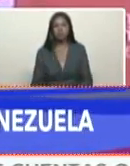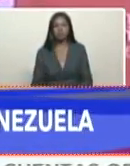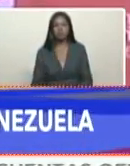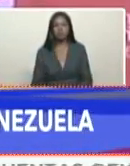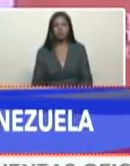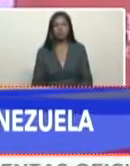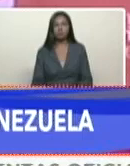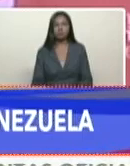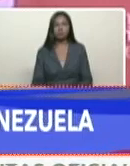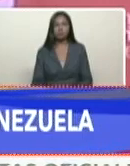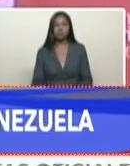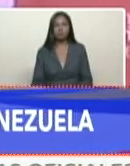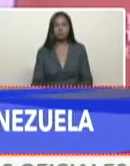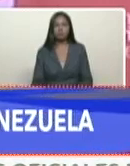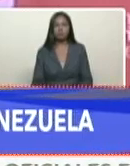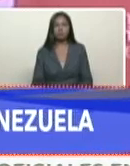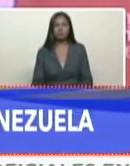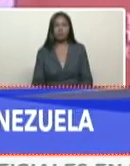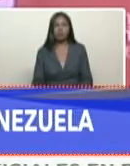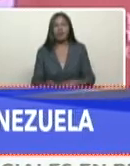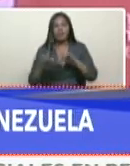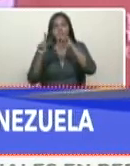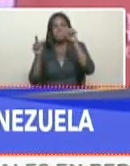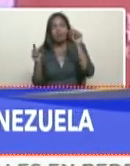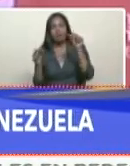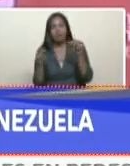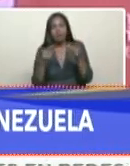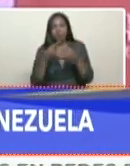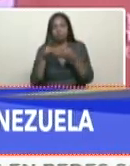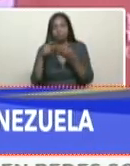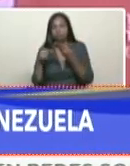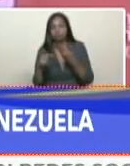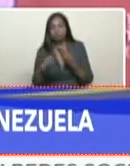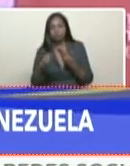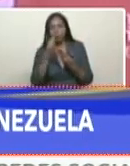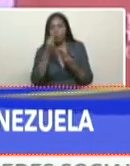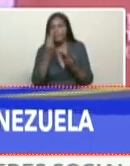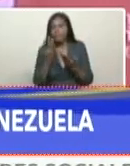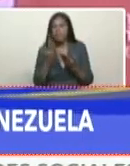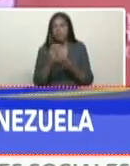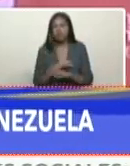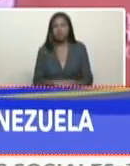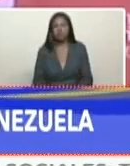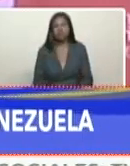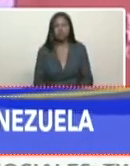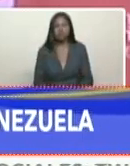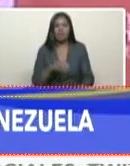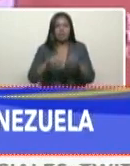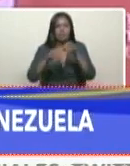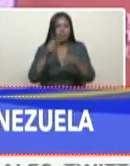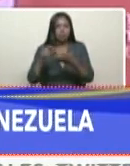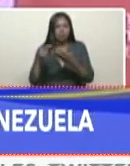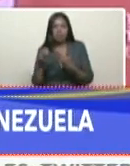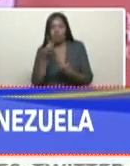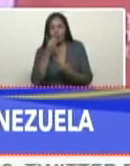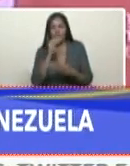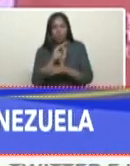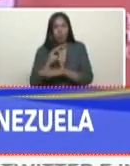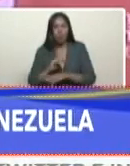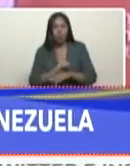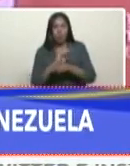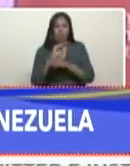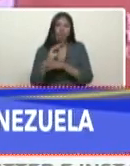produciendo plátano, yuca, ocumo, tomate y criando sus